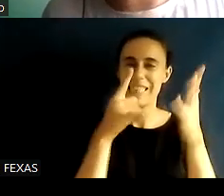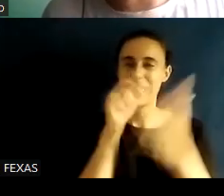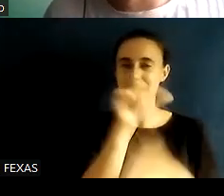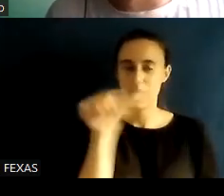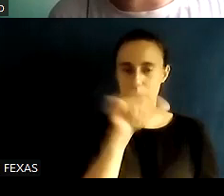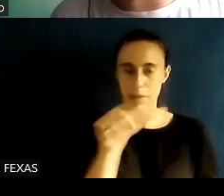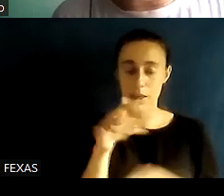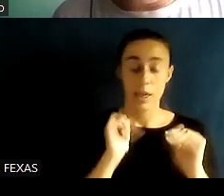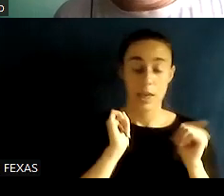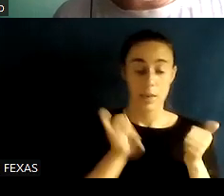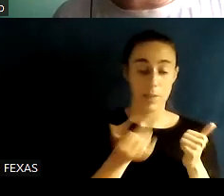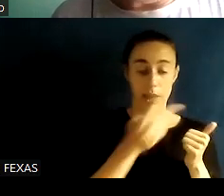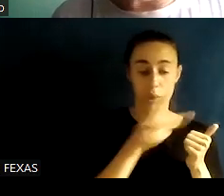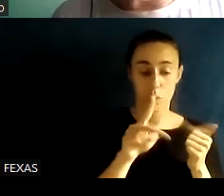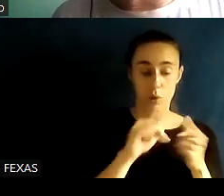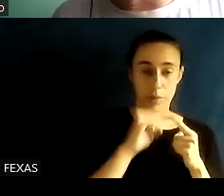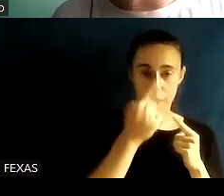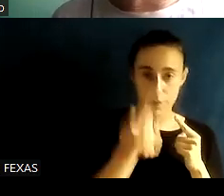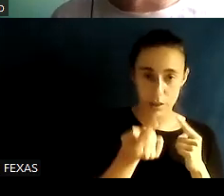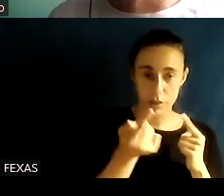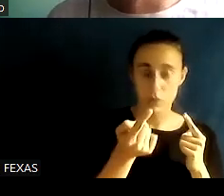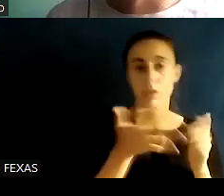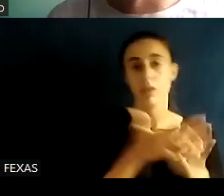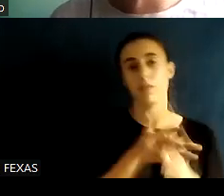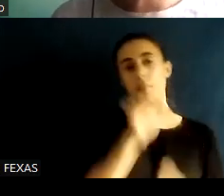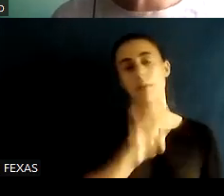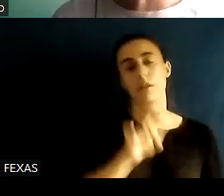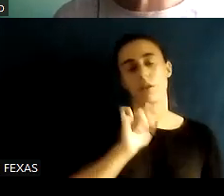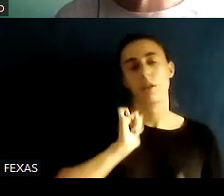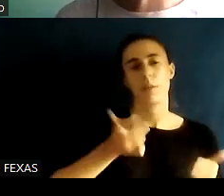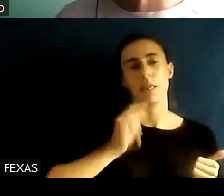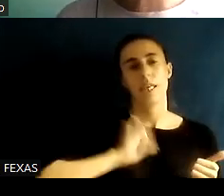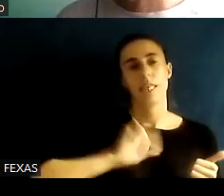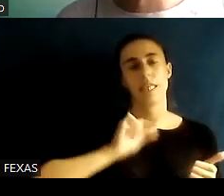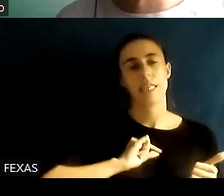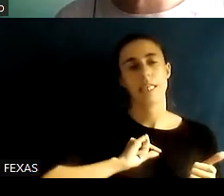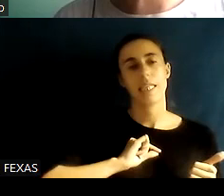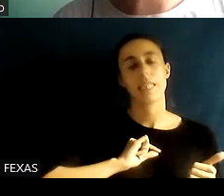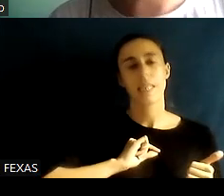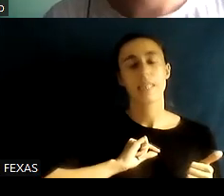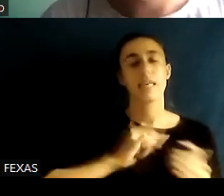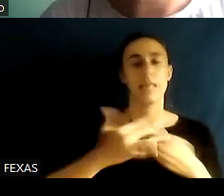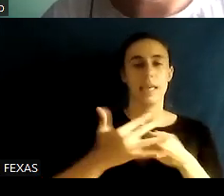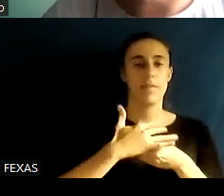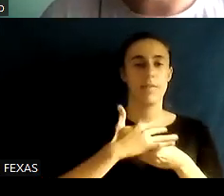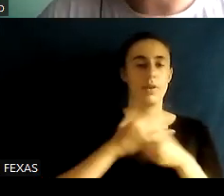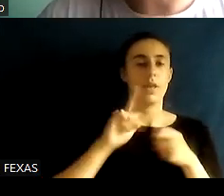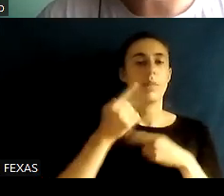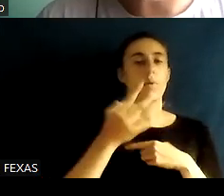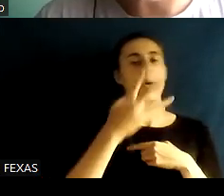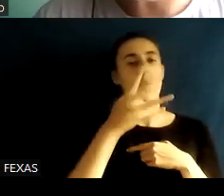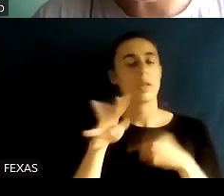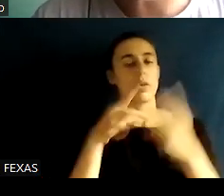3 semanas. Normalmente es cuando la persona empieza a notar que aquello está haciendo efecto. Y es a las 4 o 6 semanas cuando hemos de mirar si realmente